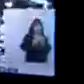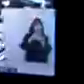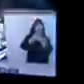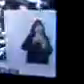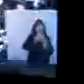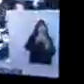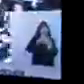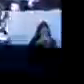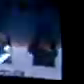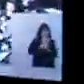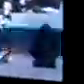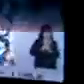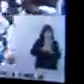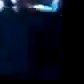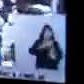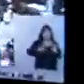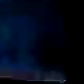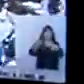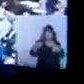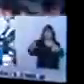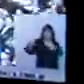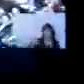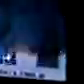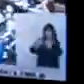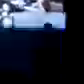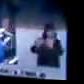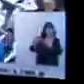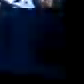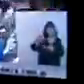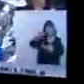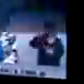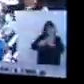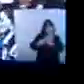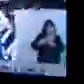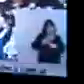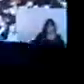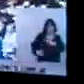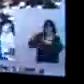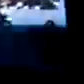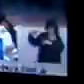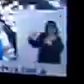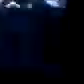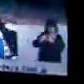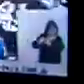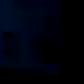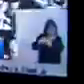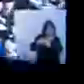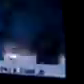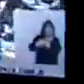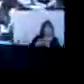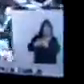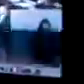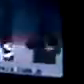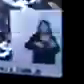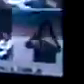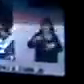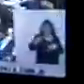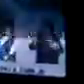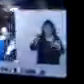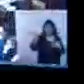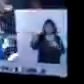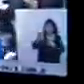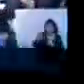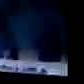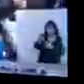Aguas. Lo hicimos en forma conjunta con los exgobernadores, con mis colegas gobernadores de Mendoza. Buscamos con consenso